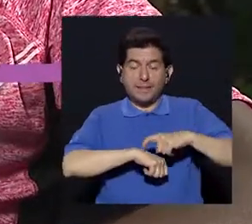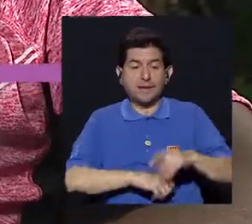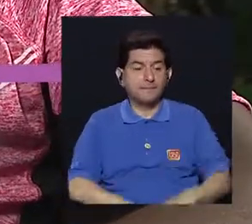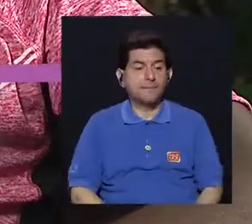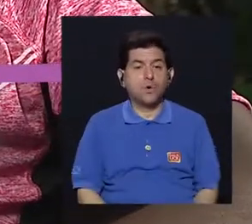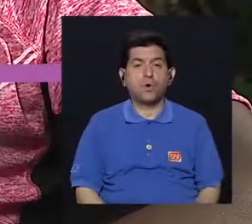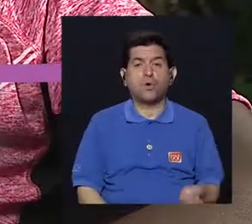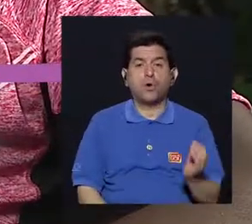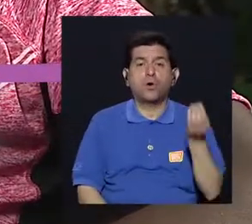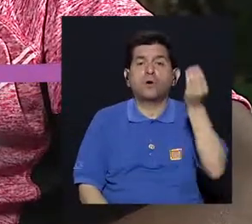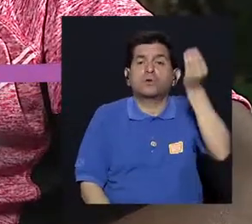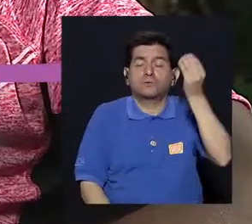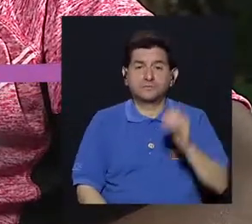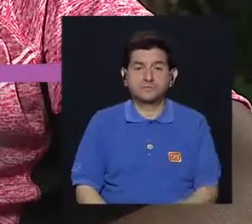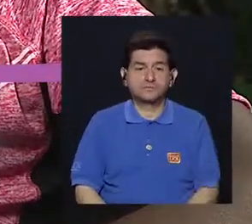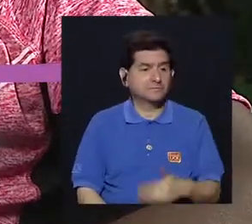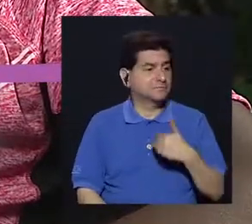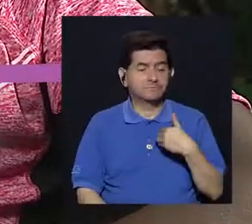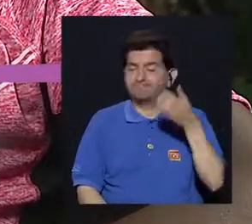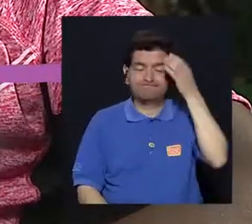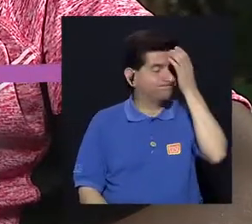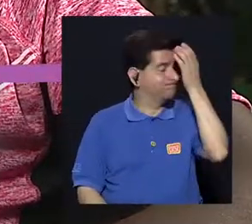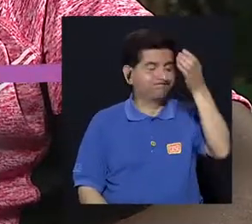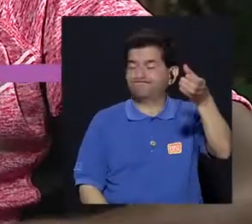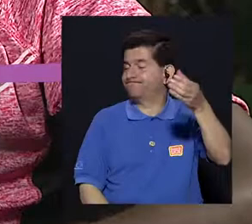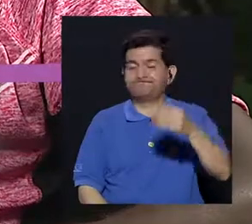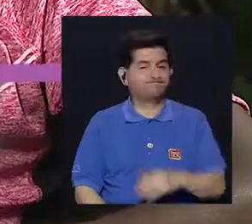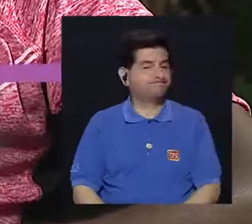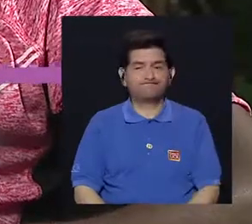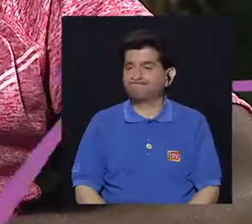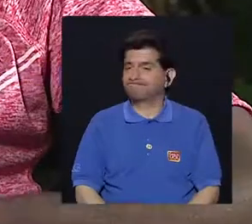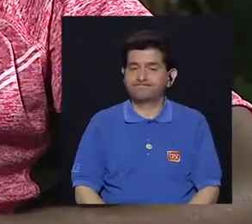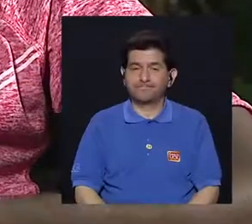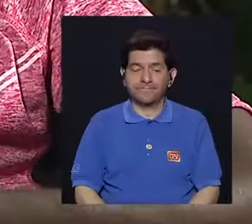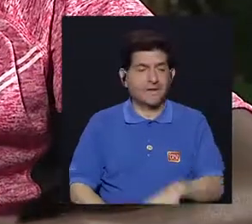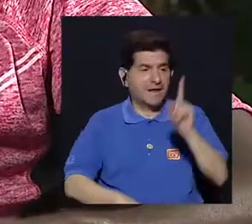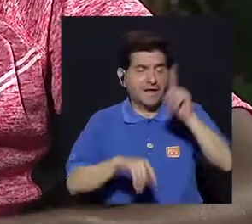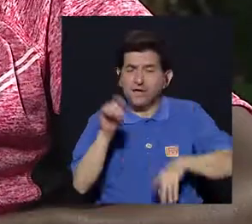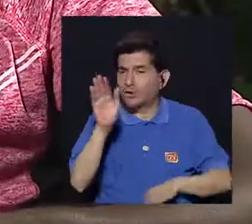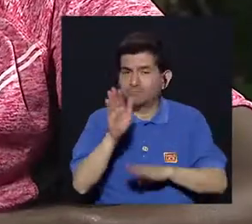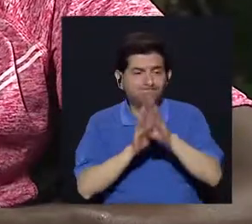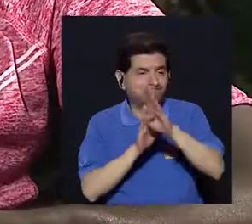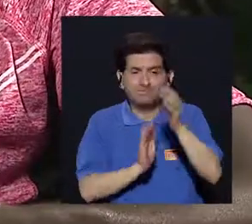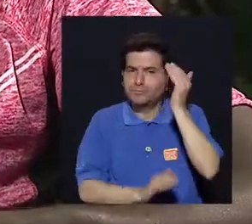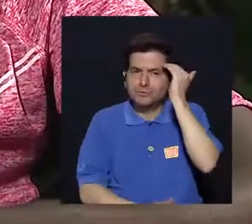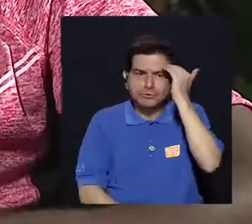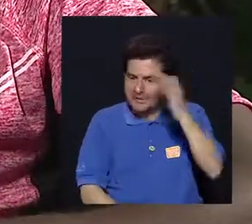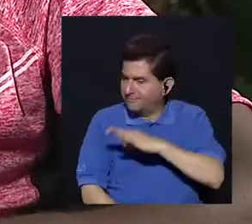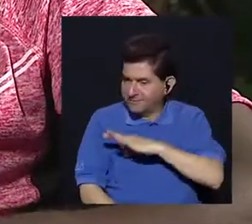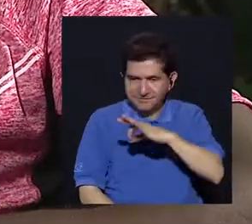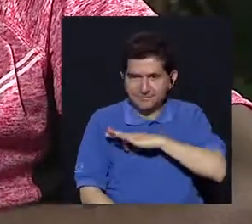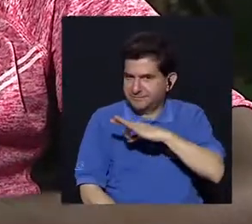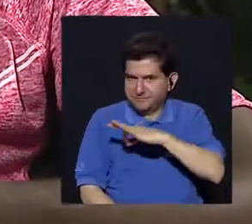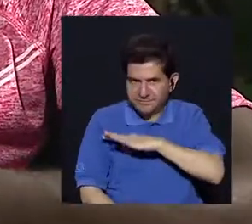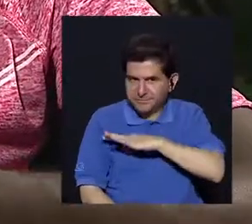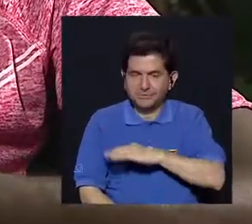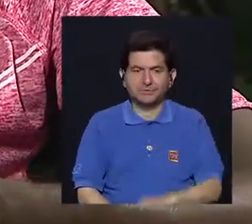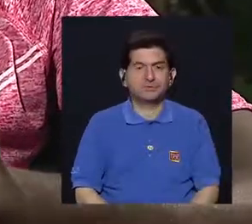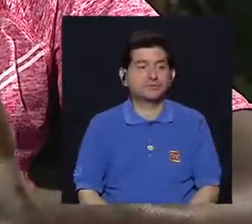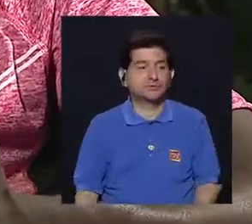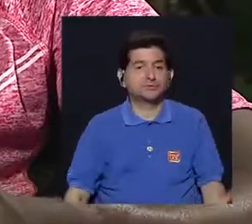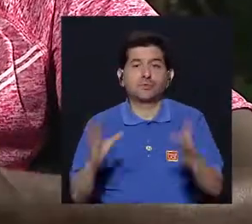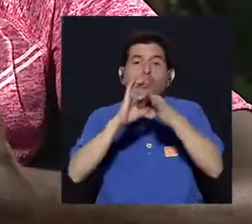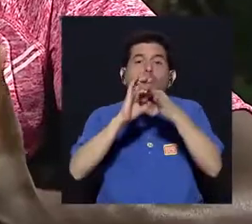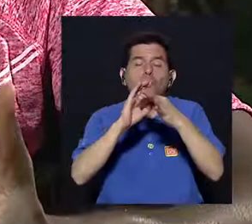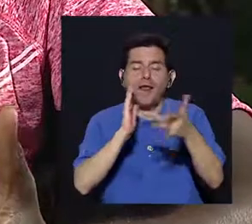los adolescentes no tienen esa cultura, entonces no lo van a poder desarrollar, no saben los beneficios.